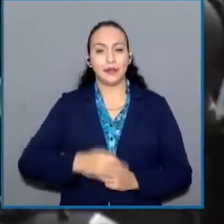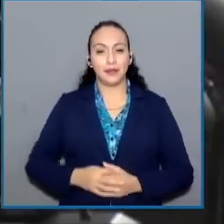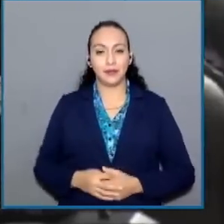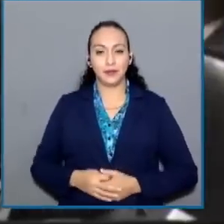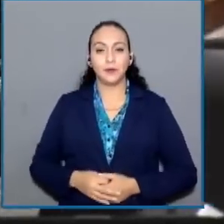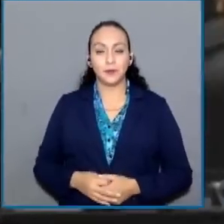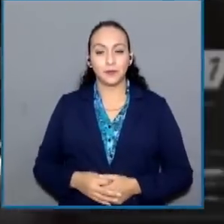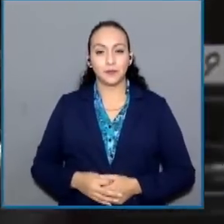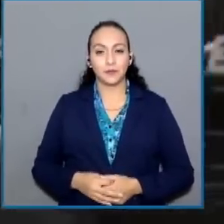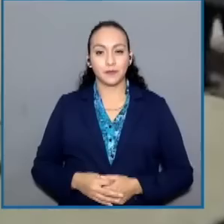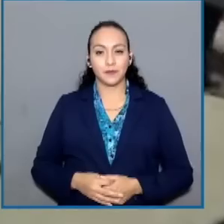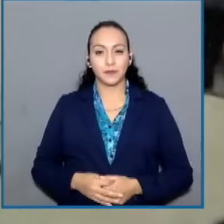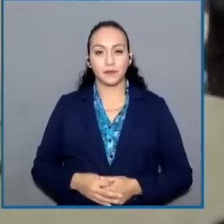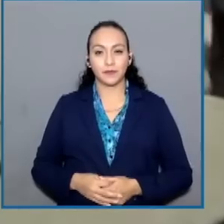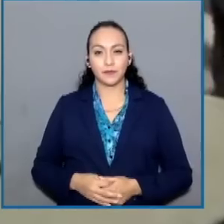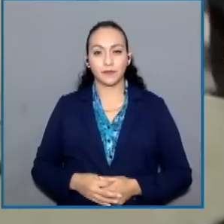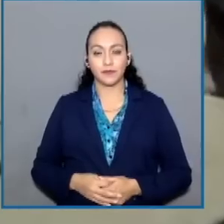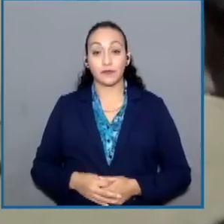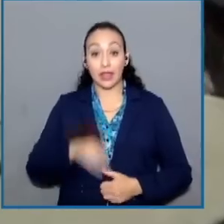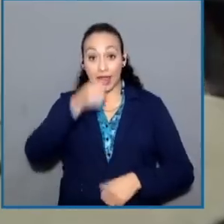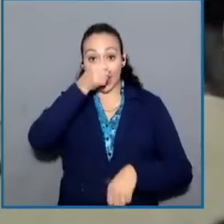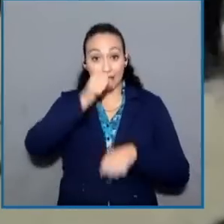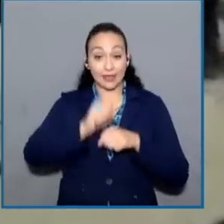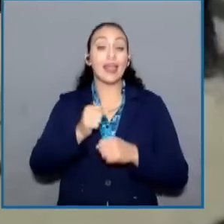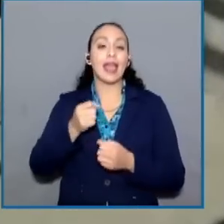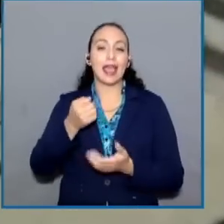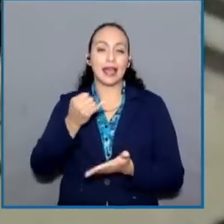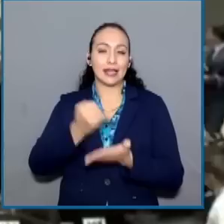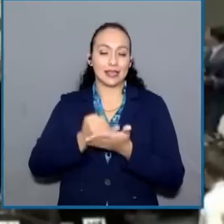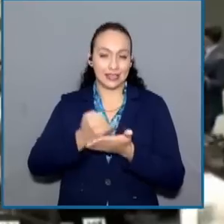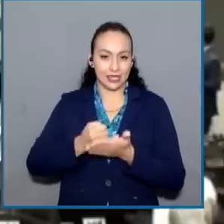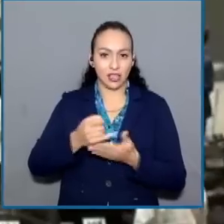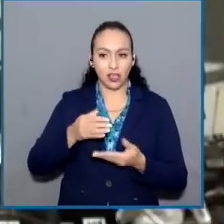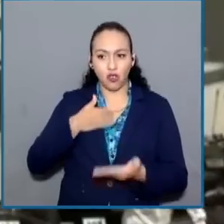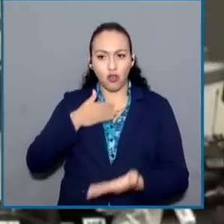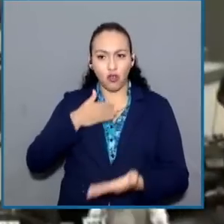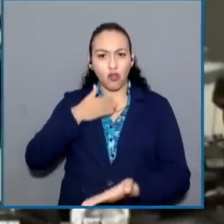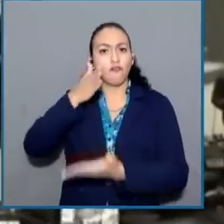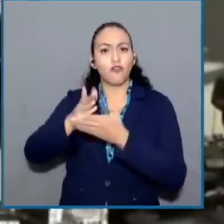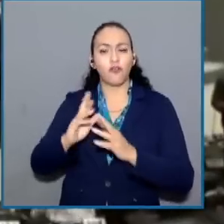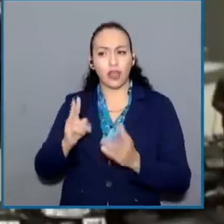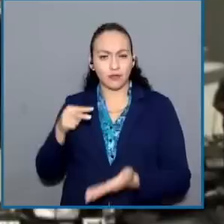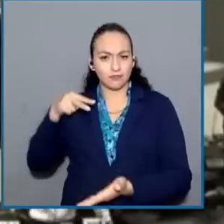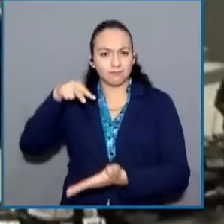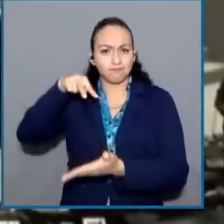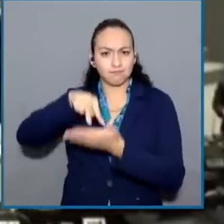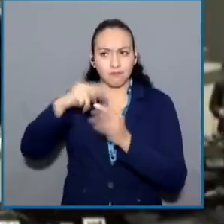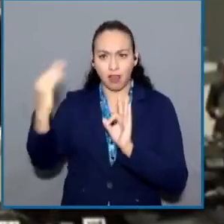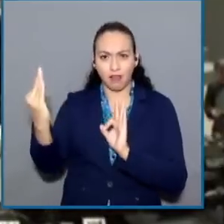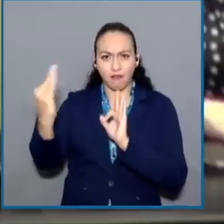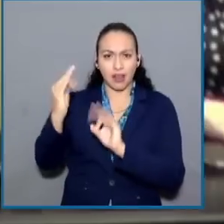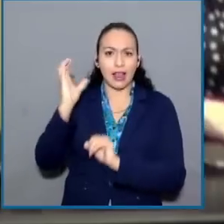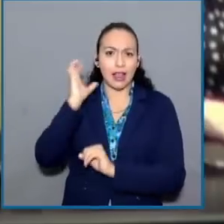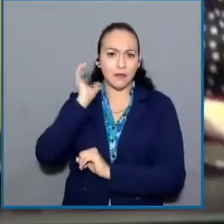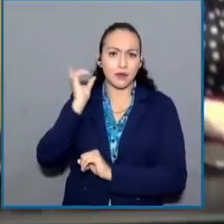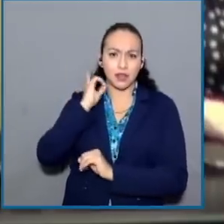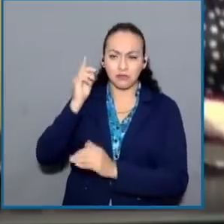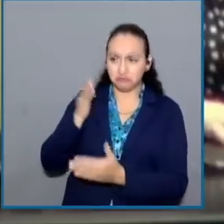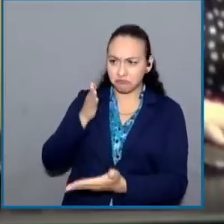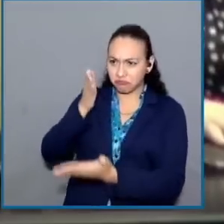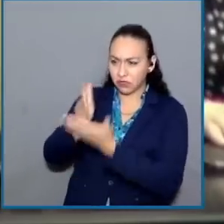El secretario de Hacienda y Crédito Público acudió a comparecer ante la Cámara de Diputados para defender el paquete